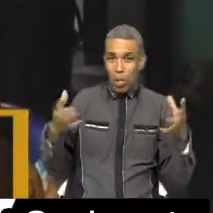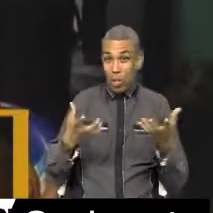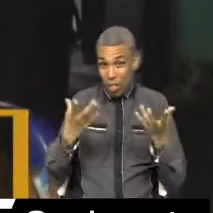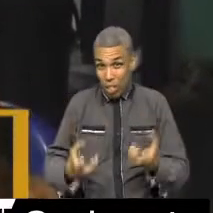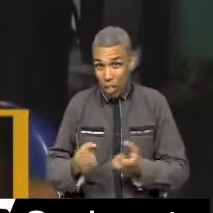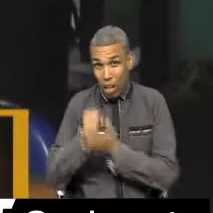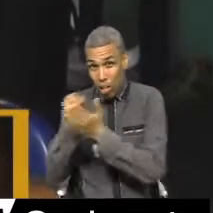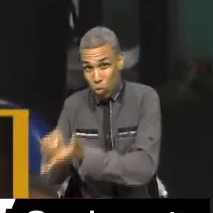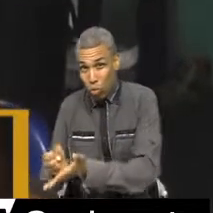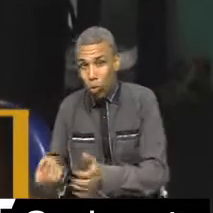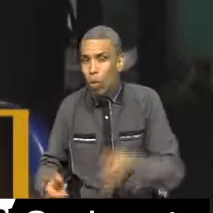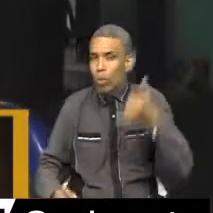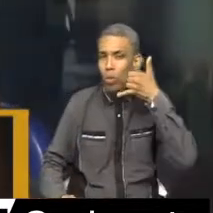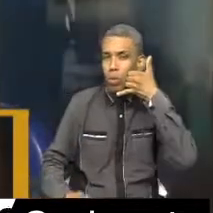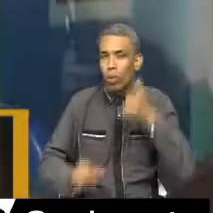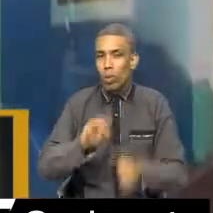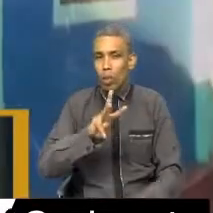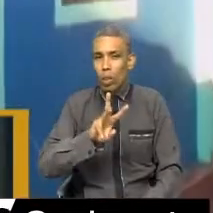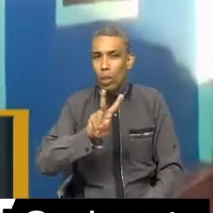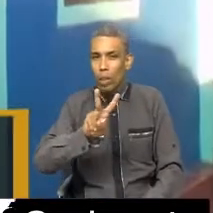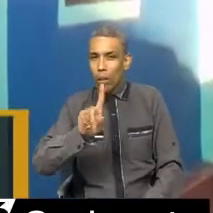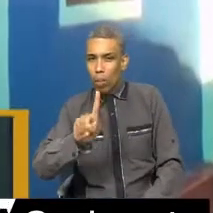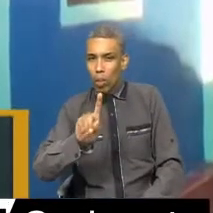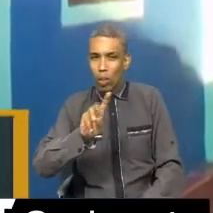puede comunicarse al número